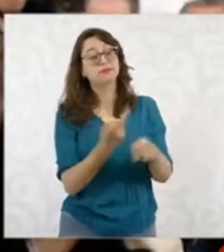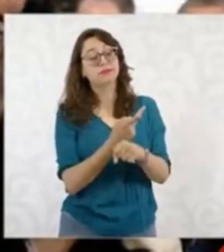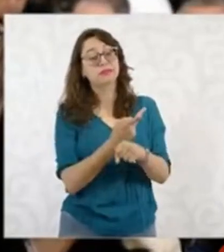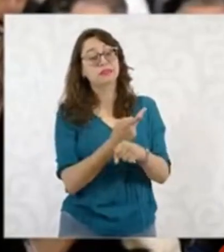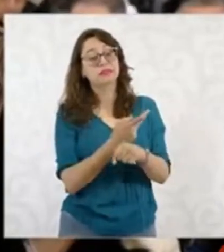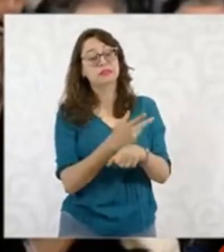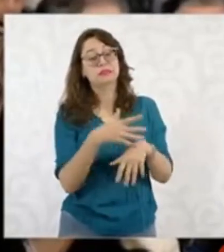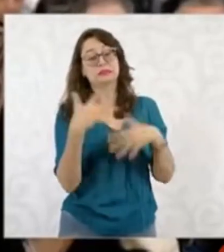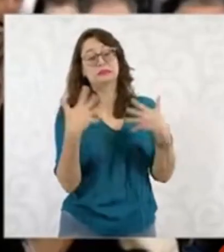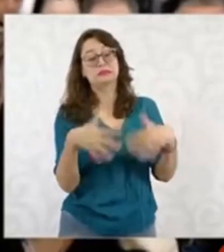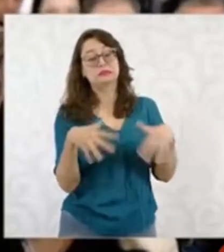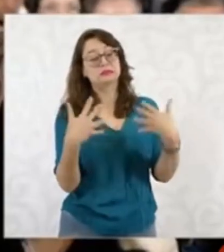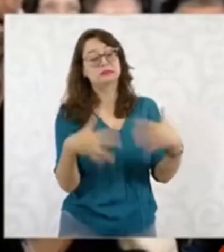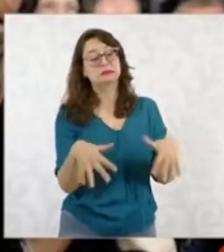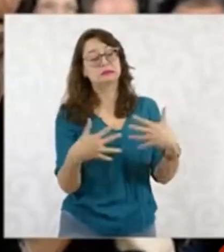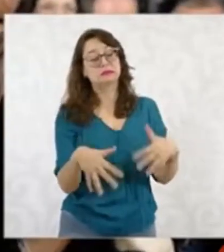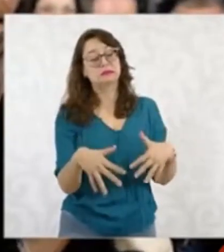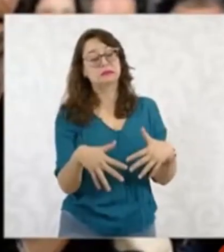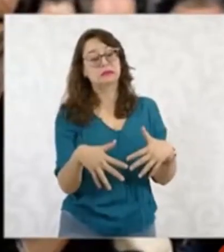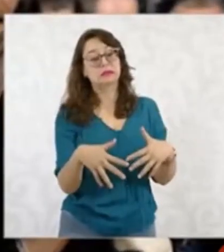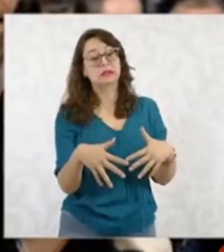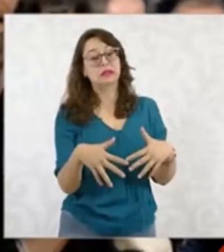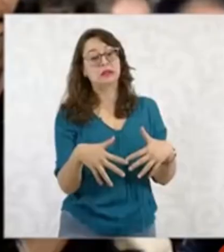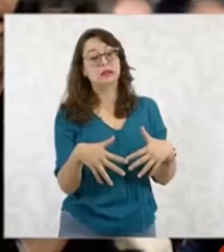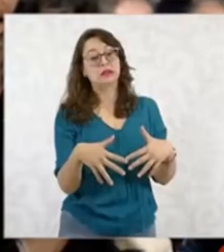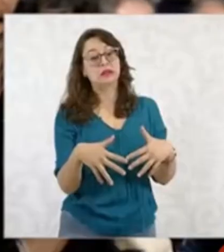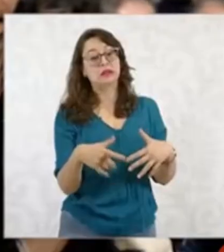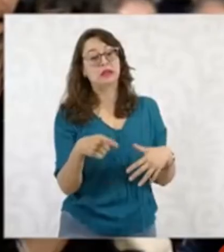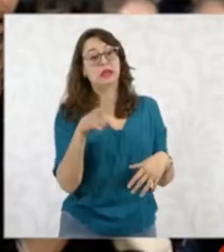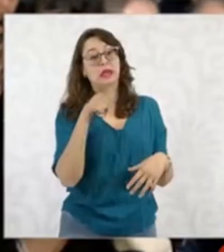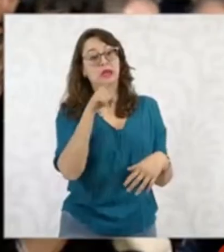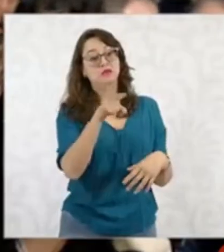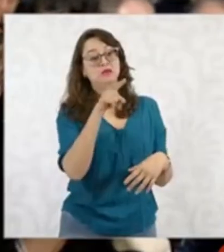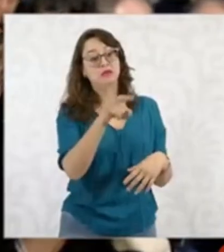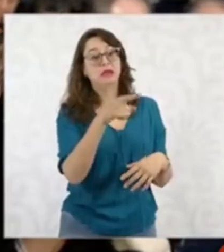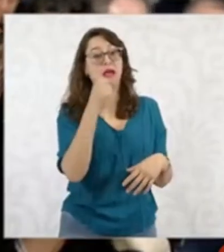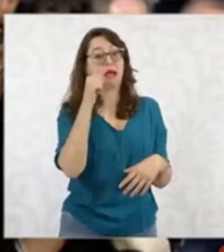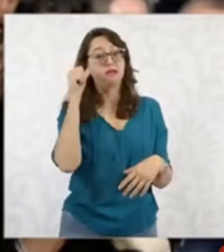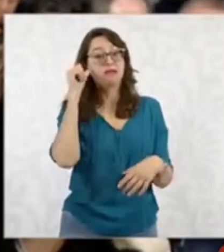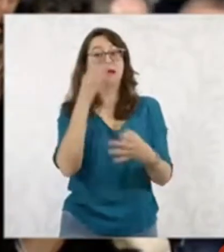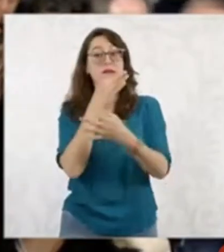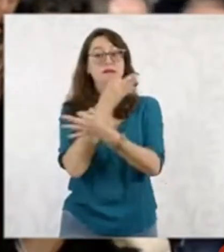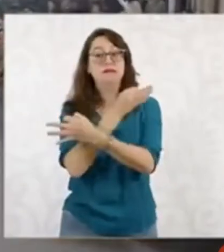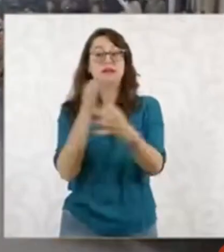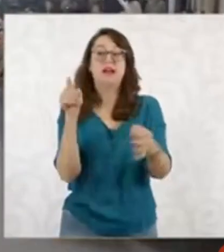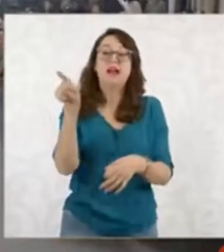han venido en su contra por decir que no vean TV Azteca ayer, presidente.